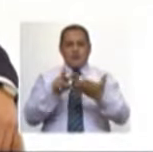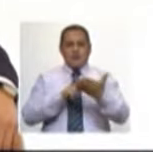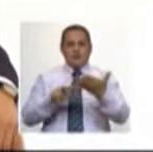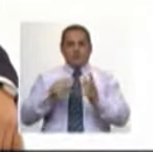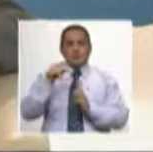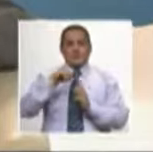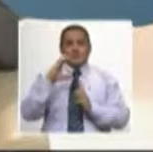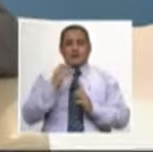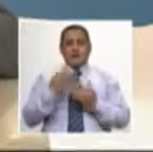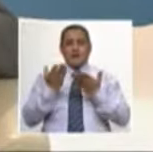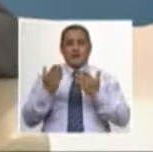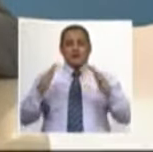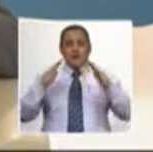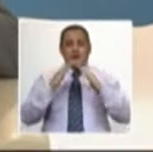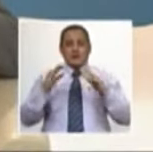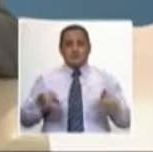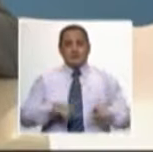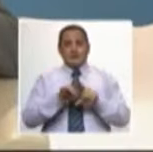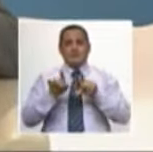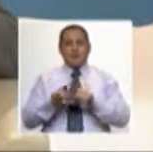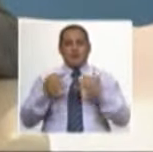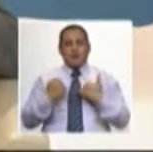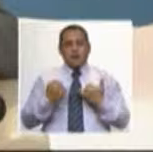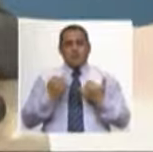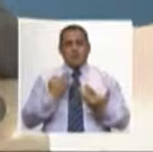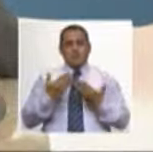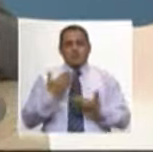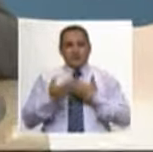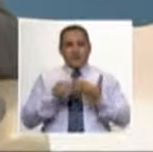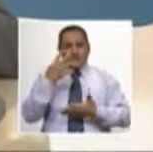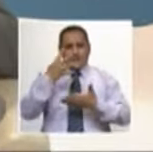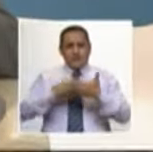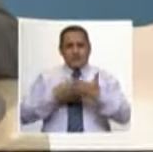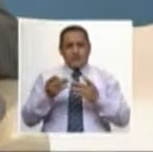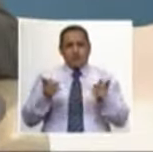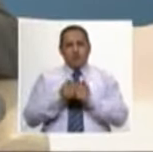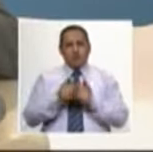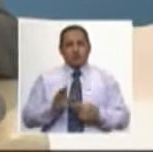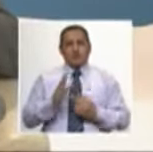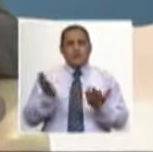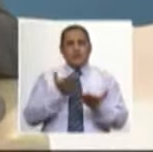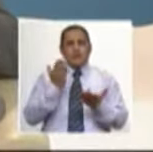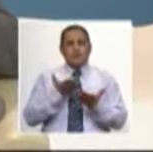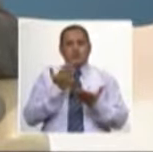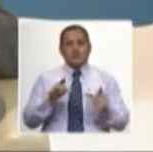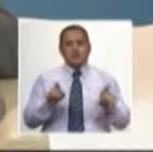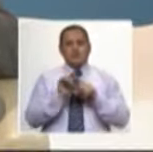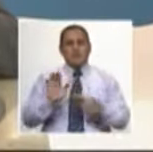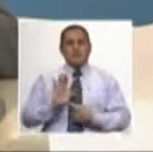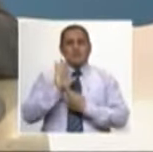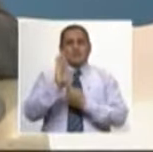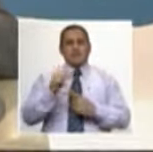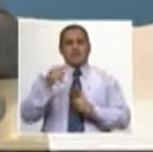Constitucional, es de la Casa, y vamos a analizar brevemente una publicación que ha expedido el